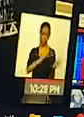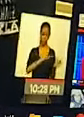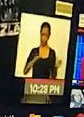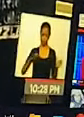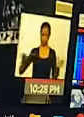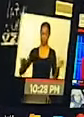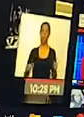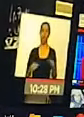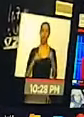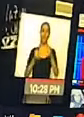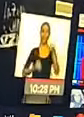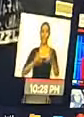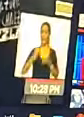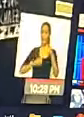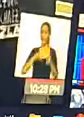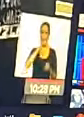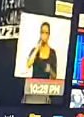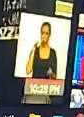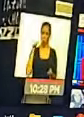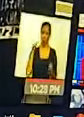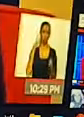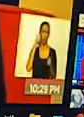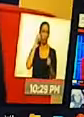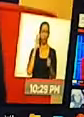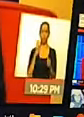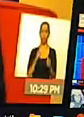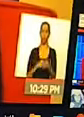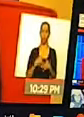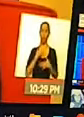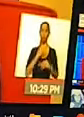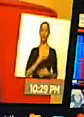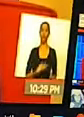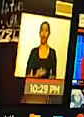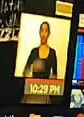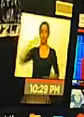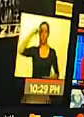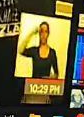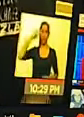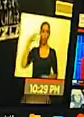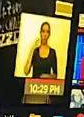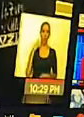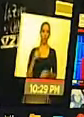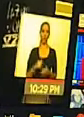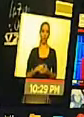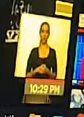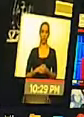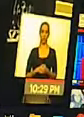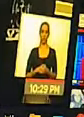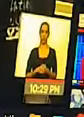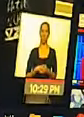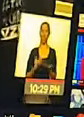vehículos, droga. Dios mío. Uniforme del ejército colombiano. Uniforme, Indumil, que es la industria militar colombiana, del ejército